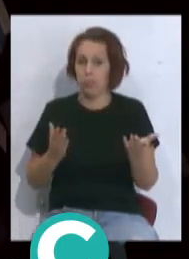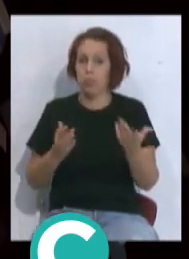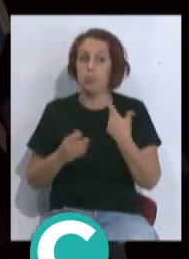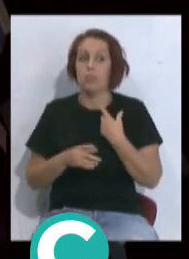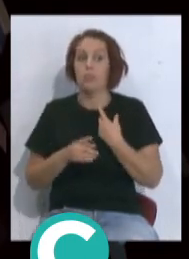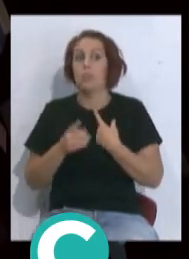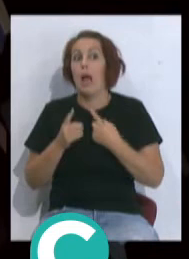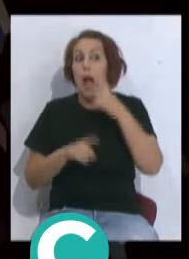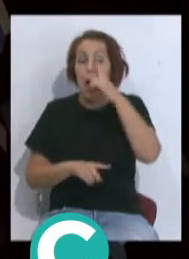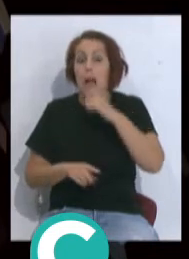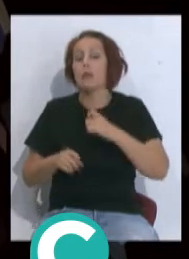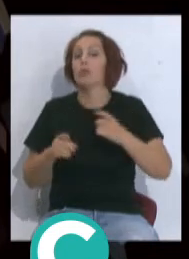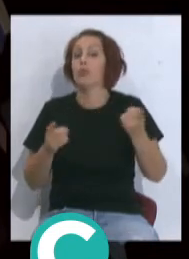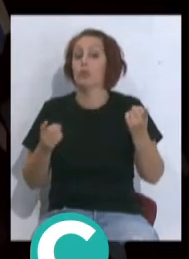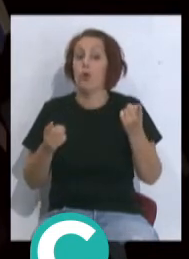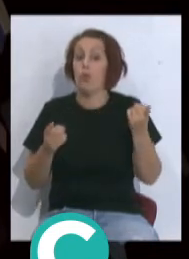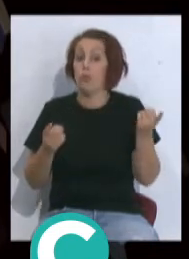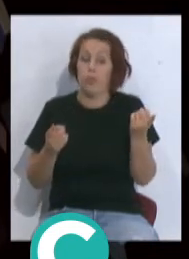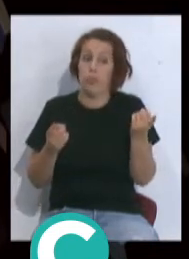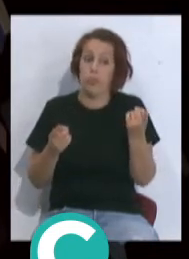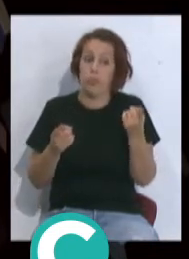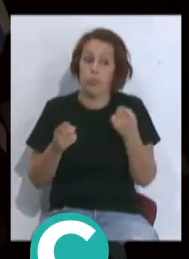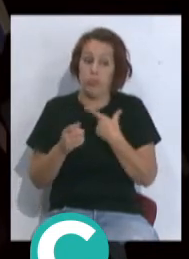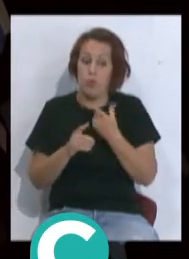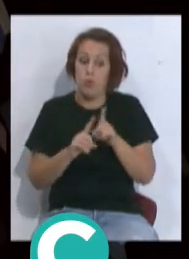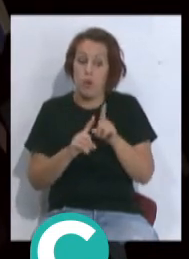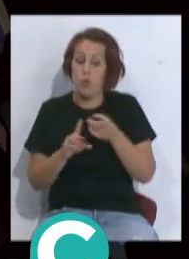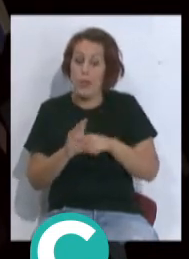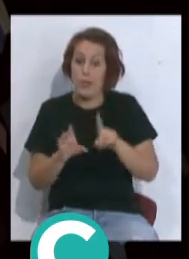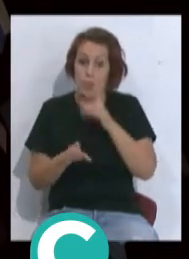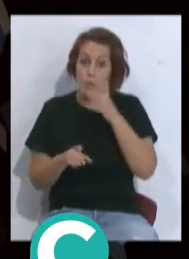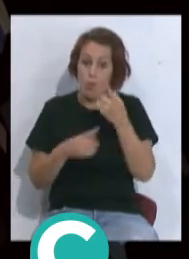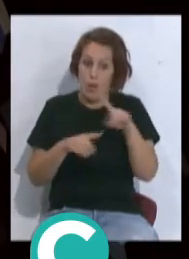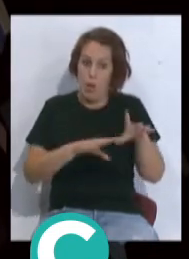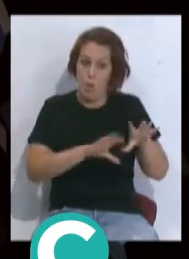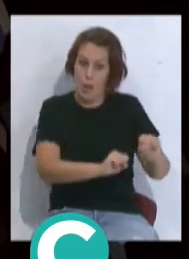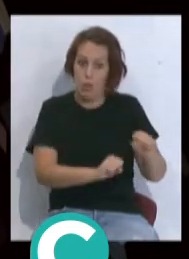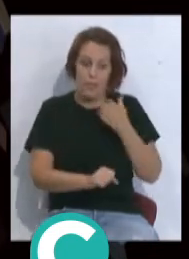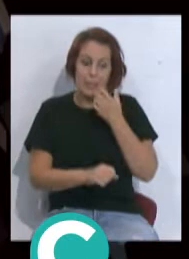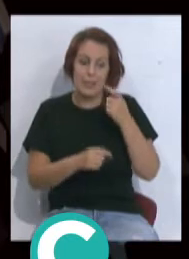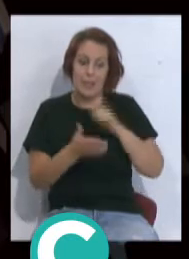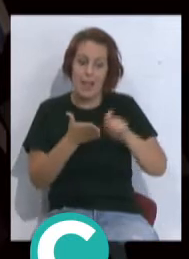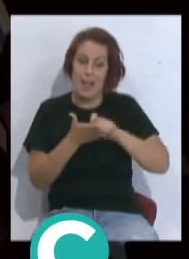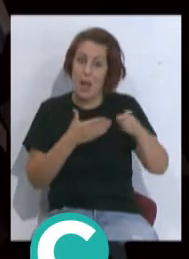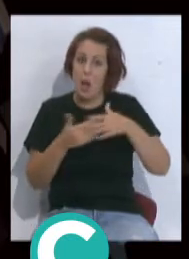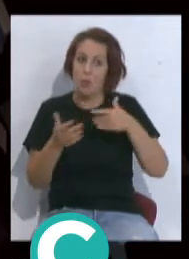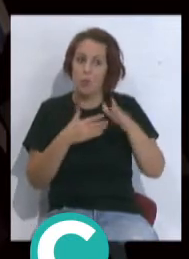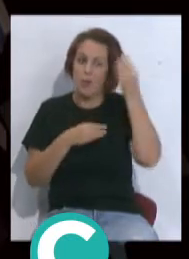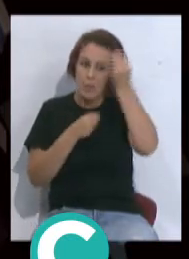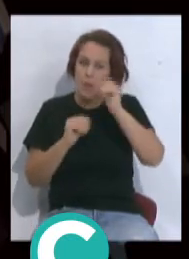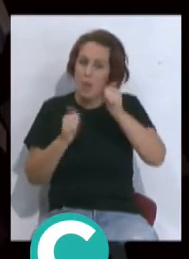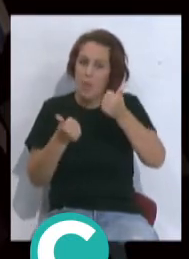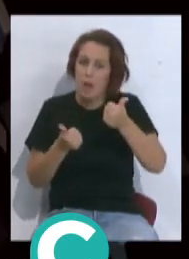algunos años en los que no salga porque está con su musical. Si eso empiezan a pensarlo los demás autores y los grandes autores del